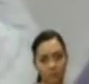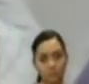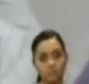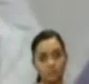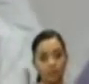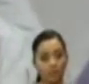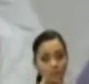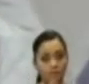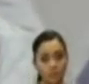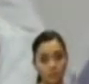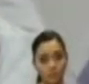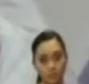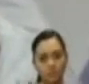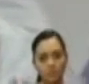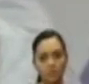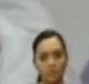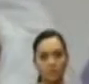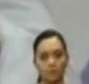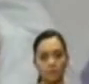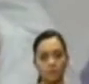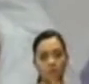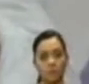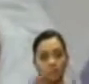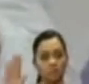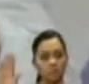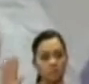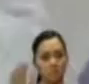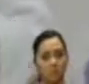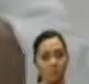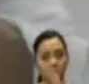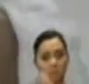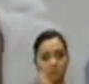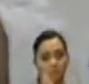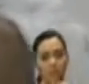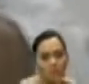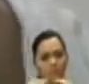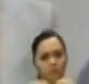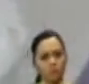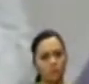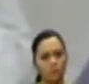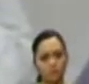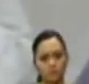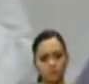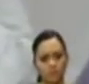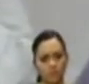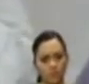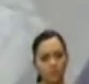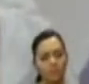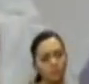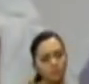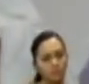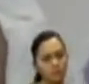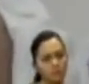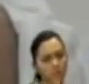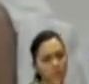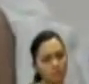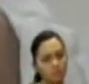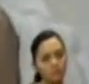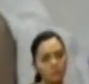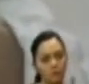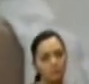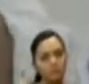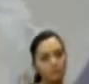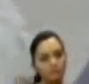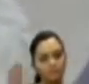que enfrentemos tremendo problema, desplome de precios del petróleo, apreciación del dólar y que no pase nada. Por supuesto que va a pasar, pero lo que tenemos que hacer es